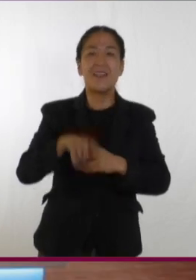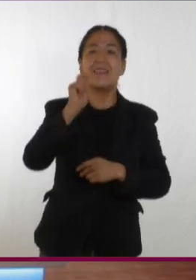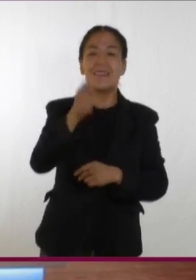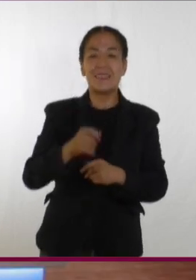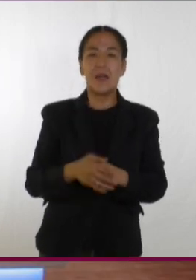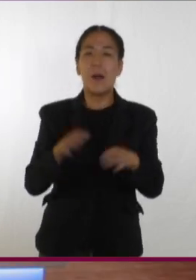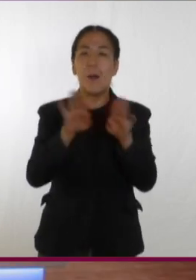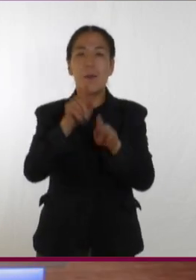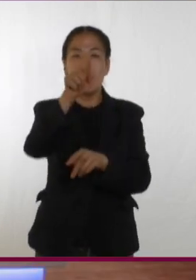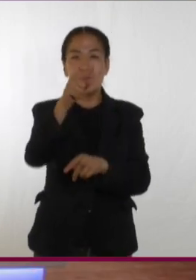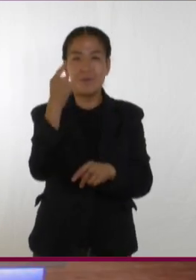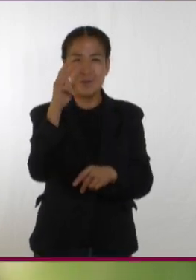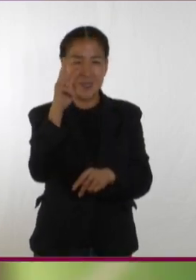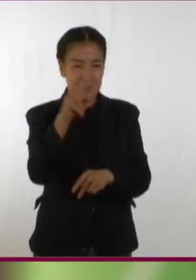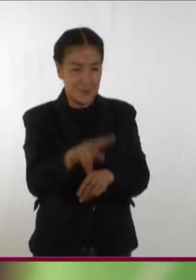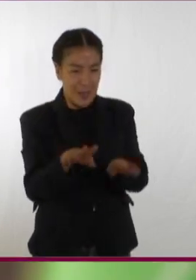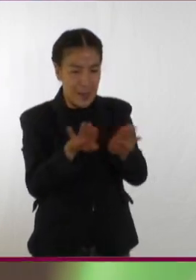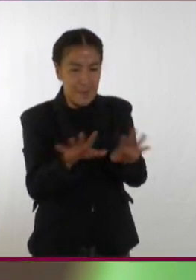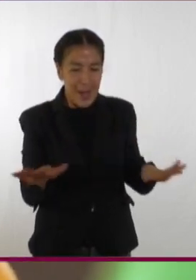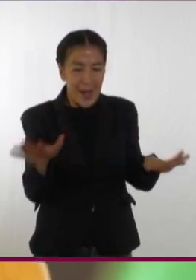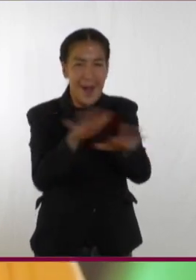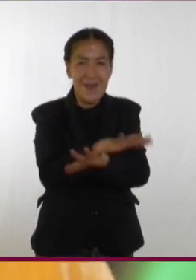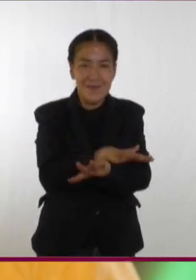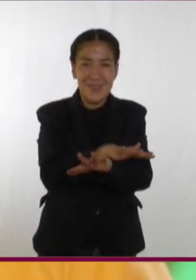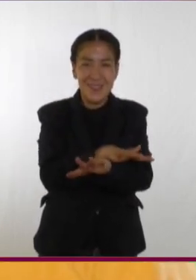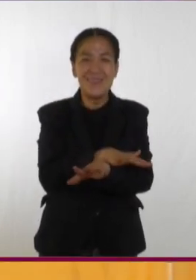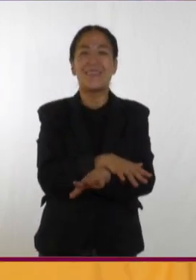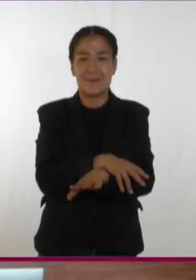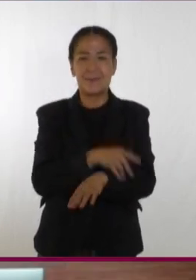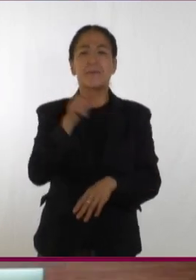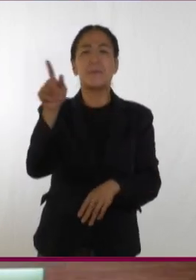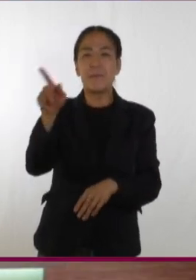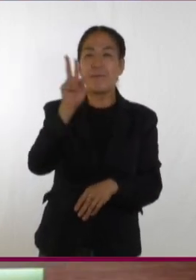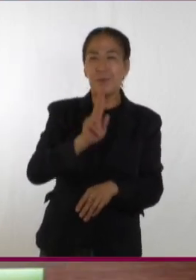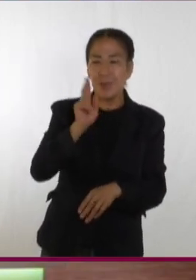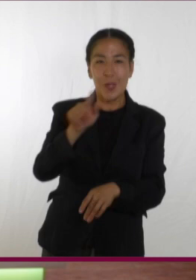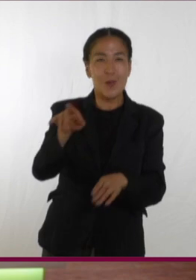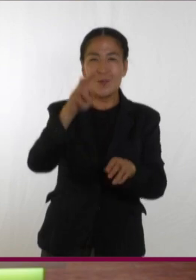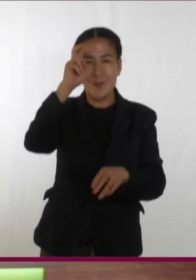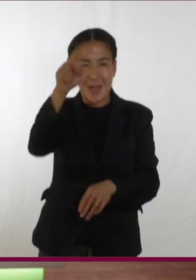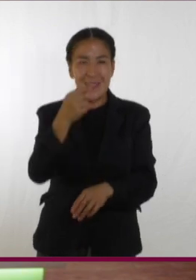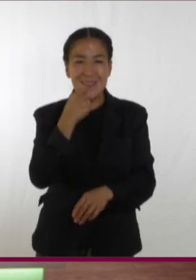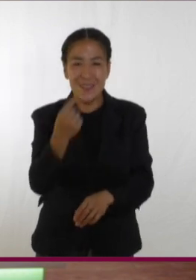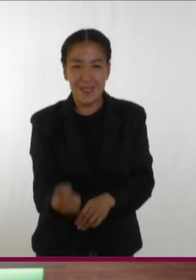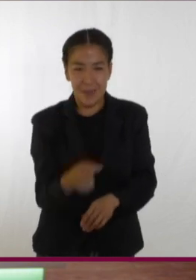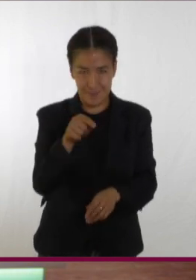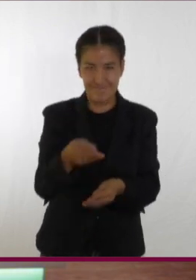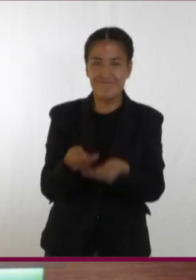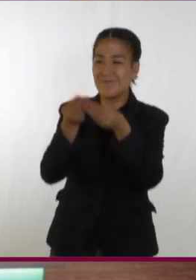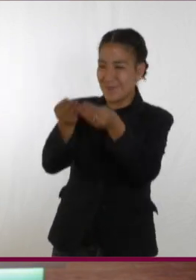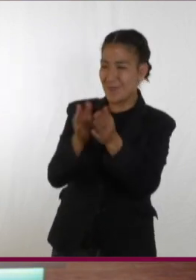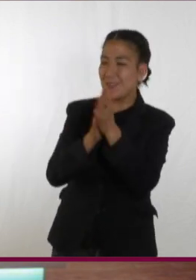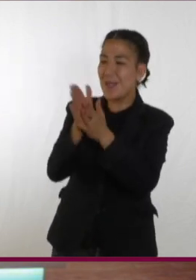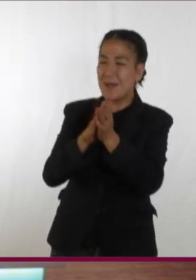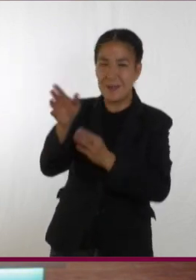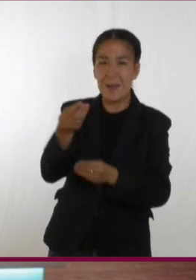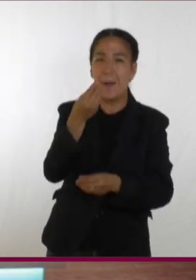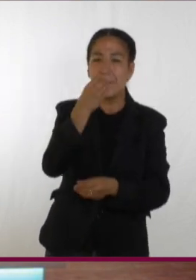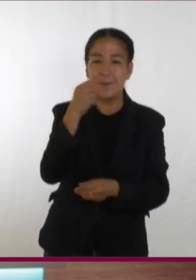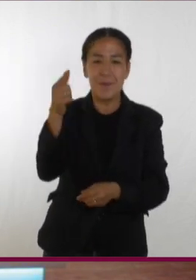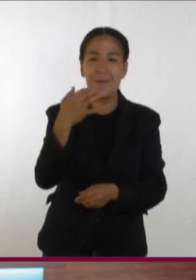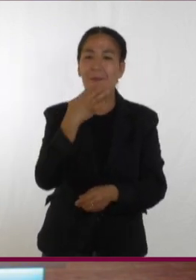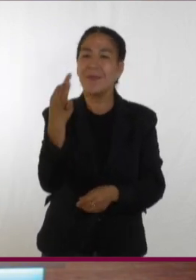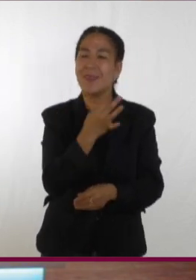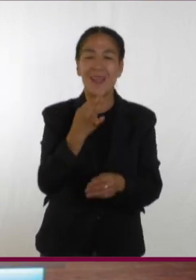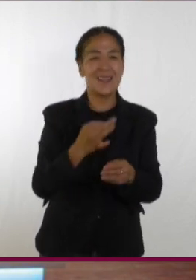infinito. Así es, se trata de una ilusión visual. Bueno, pues para que cumplas tu sueño de la infancia, te voy a dejar